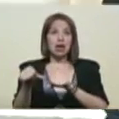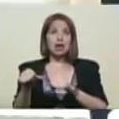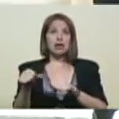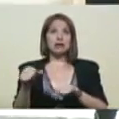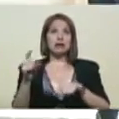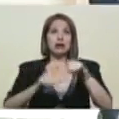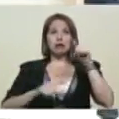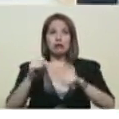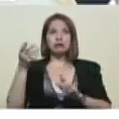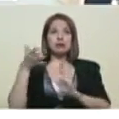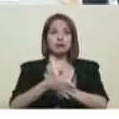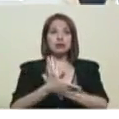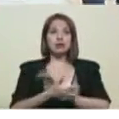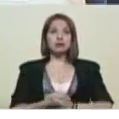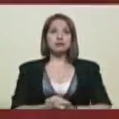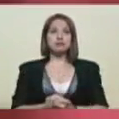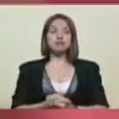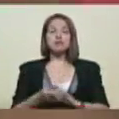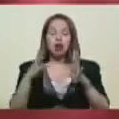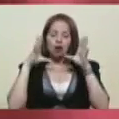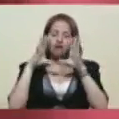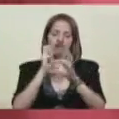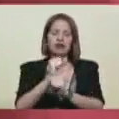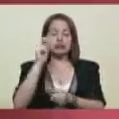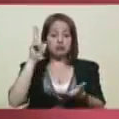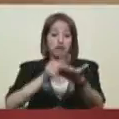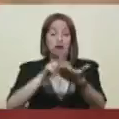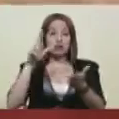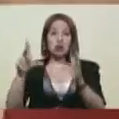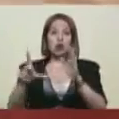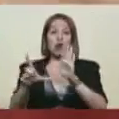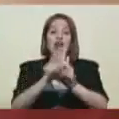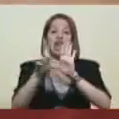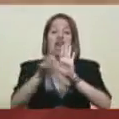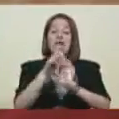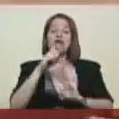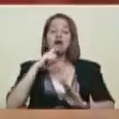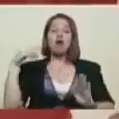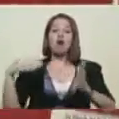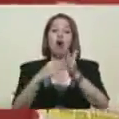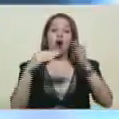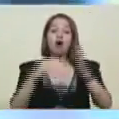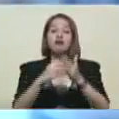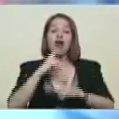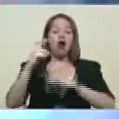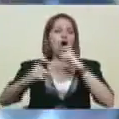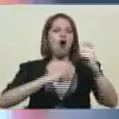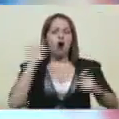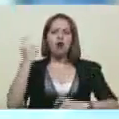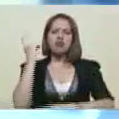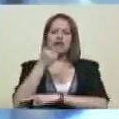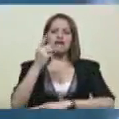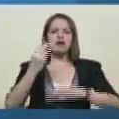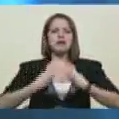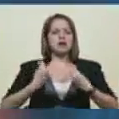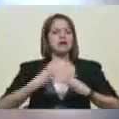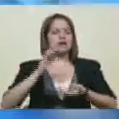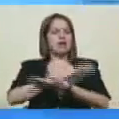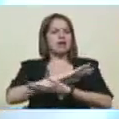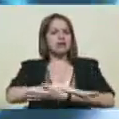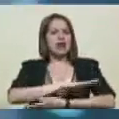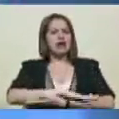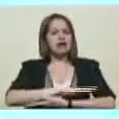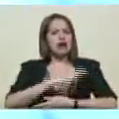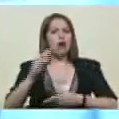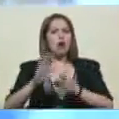pasaron. Confía en que con la aprobación de la ley contra el odio, la intolerancia y la convivencia pacífica, los responsables de